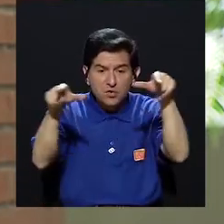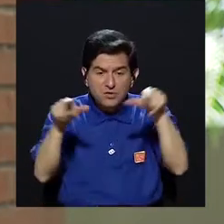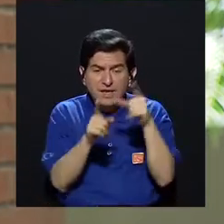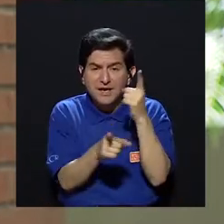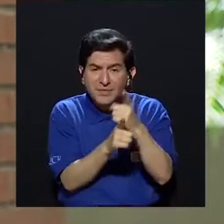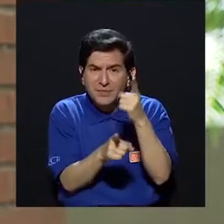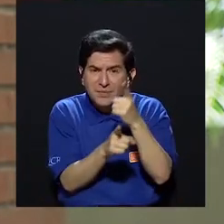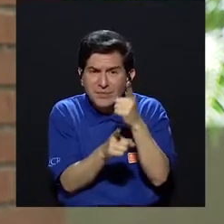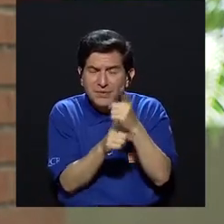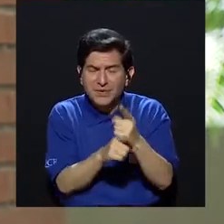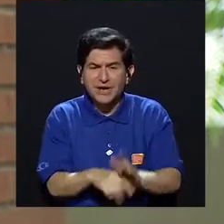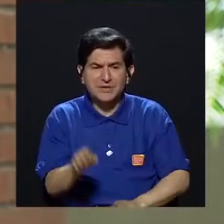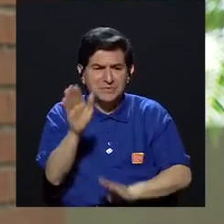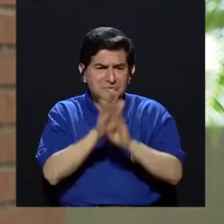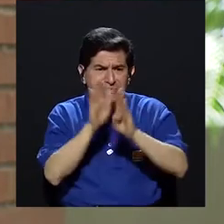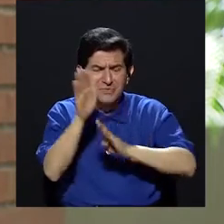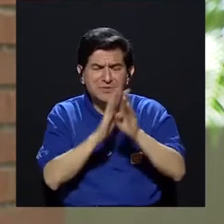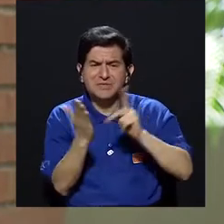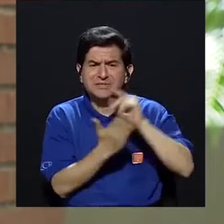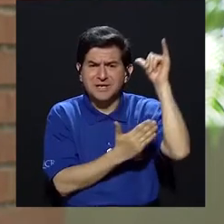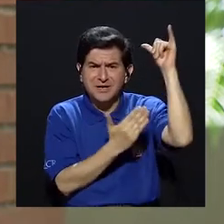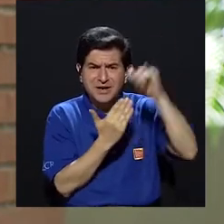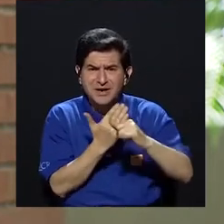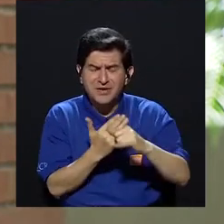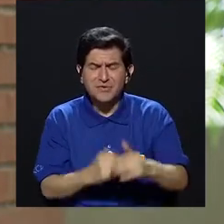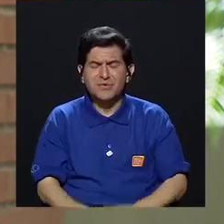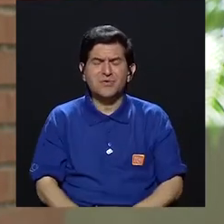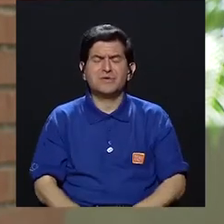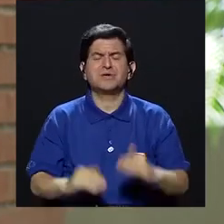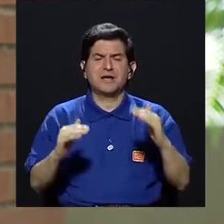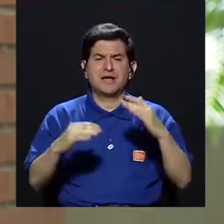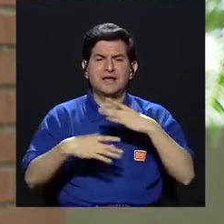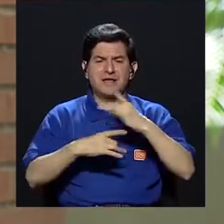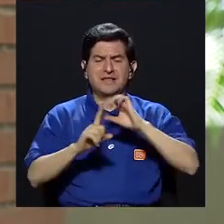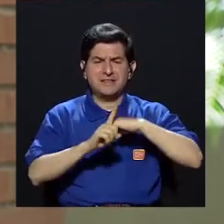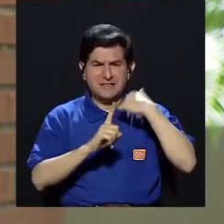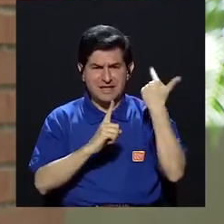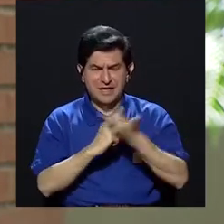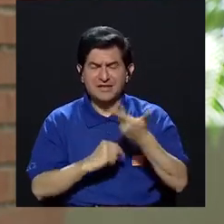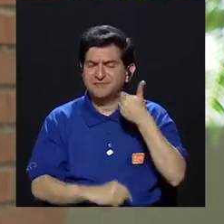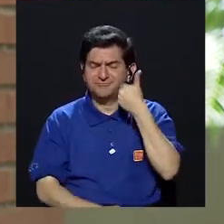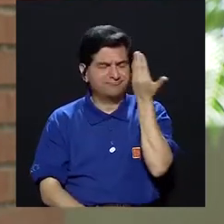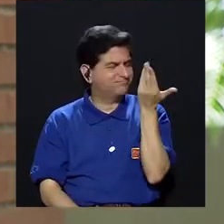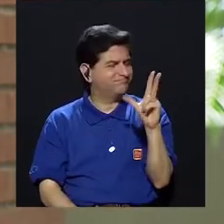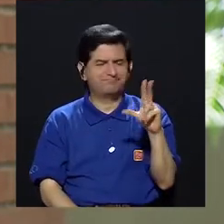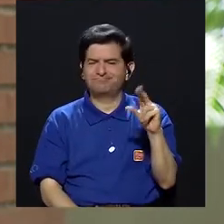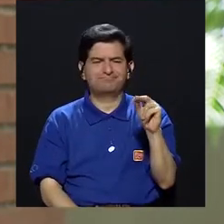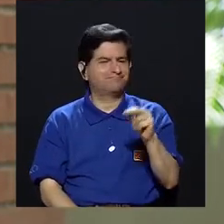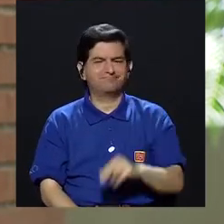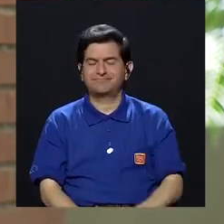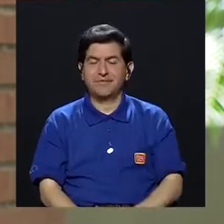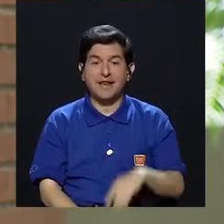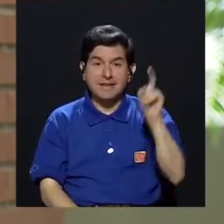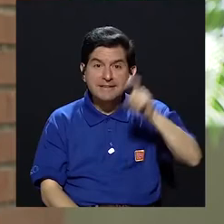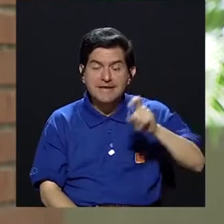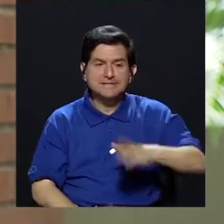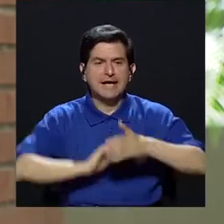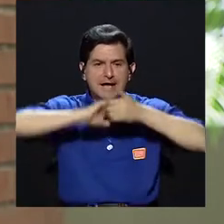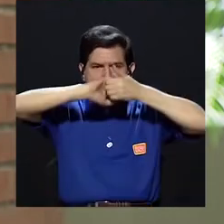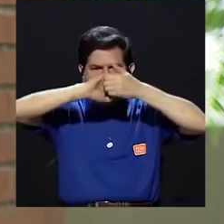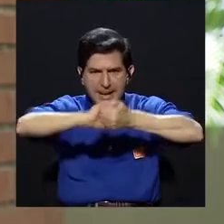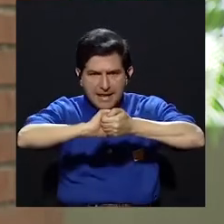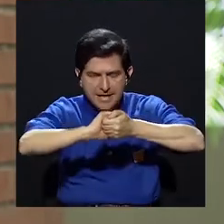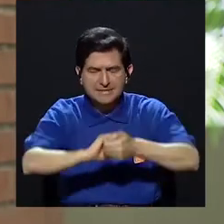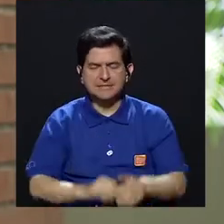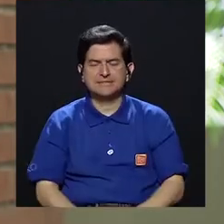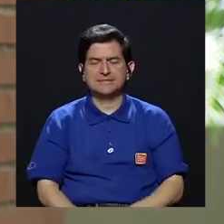terreno apto para desarrollar un proyecto de vivienda de interés social no es fácil, hay que generar